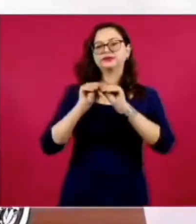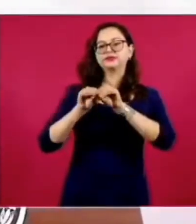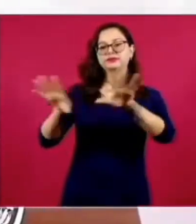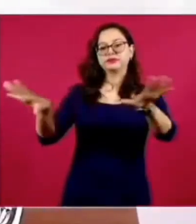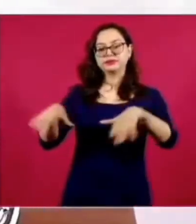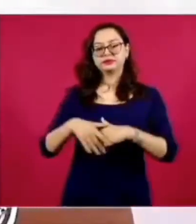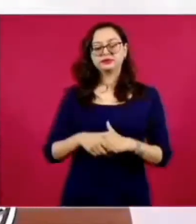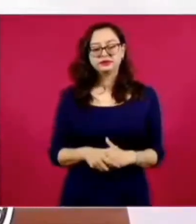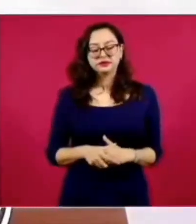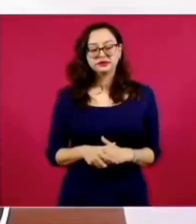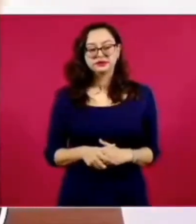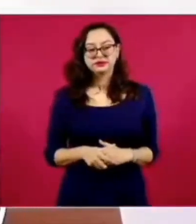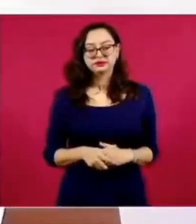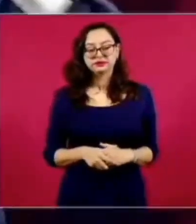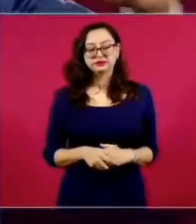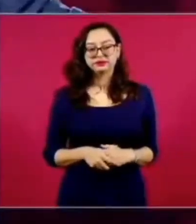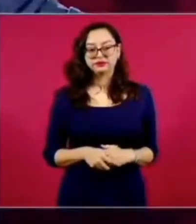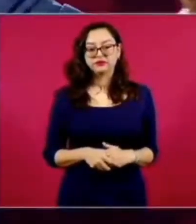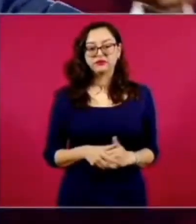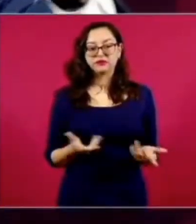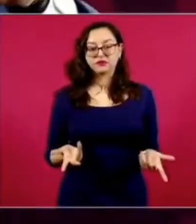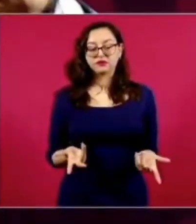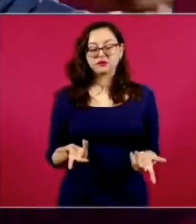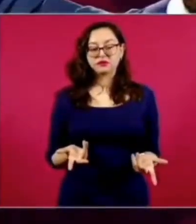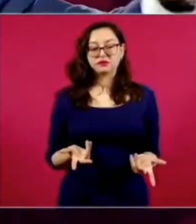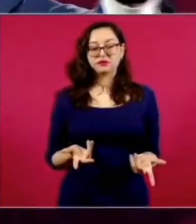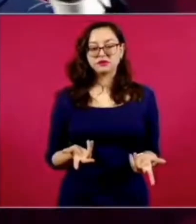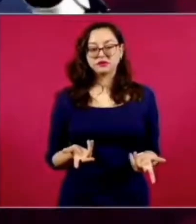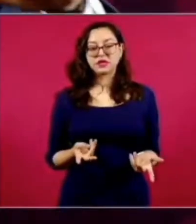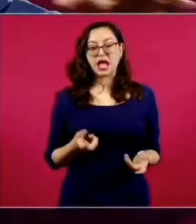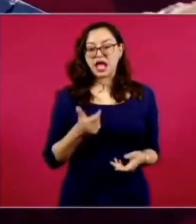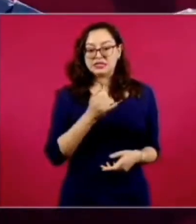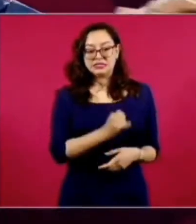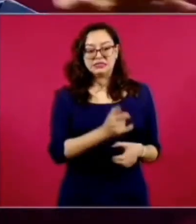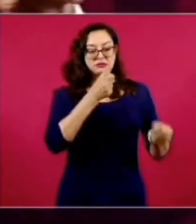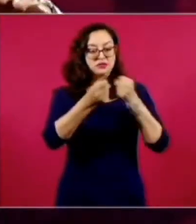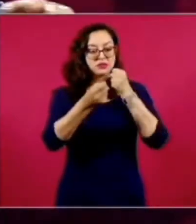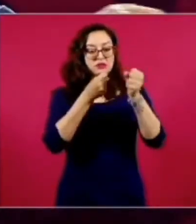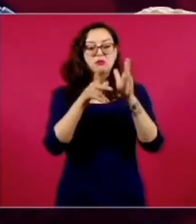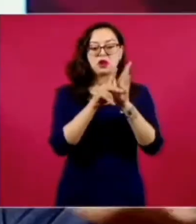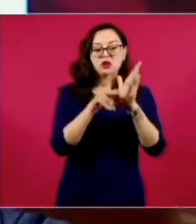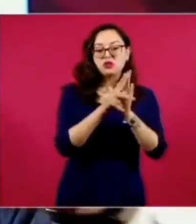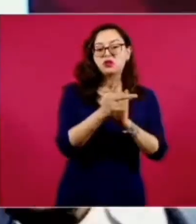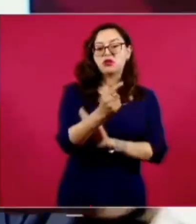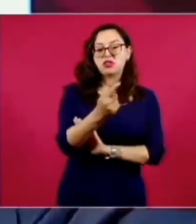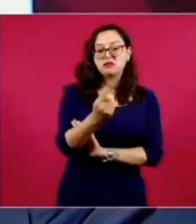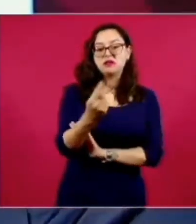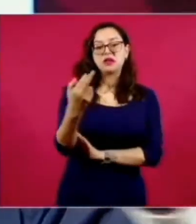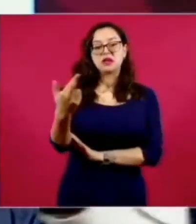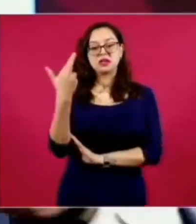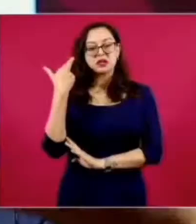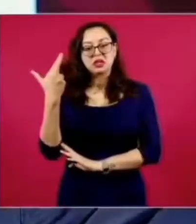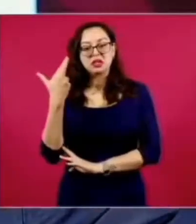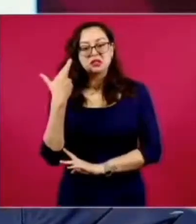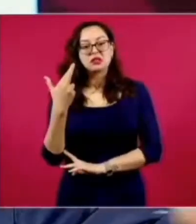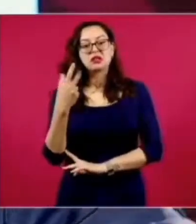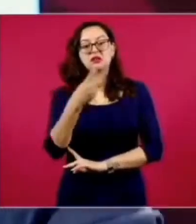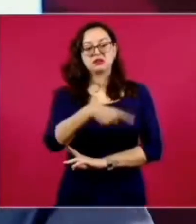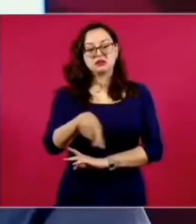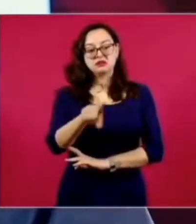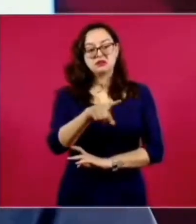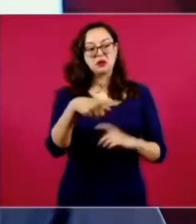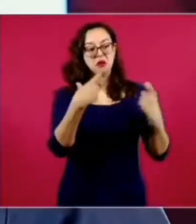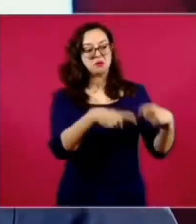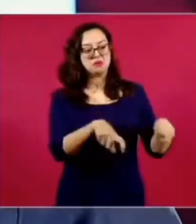México. Todos los medios estaban al servicio de la oligarquía.